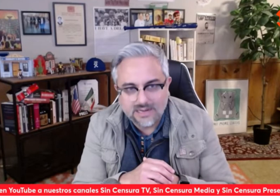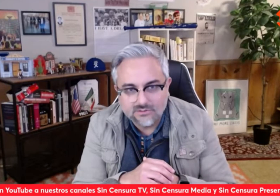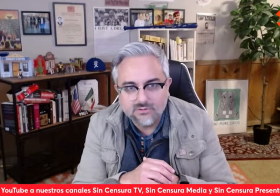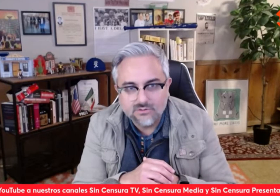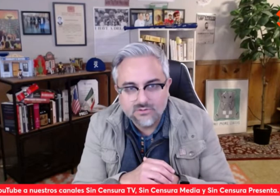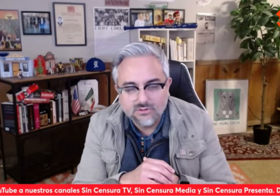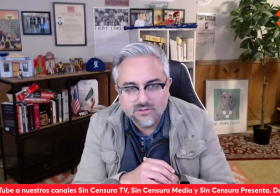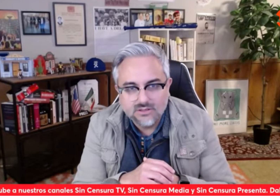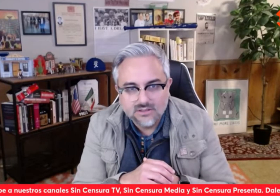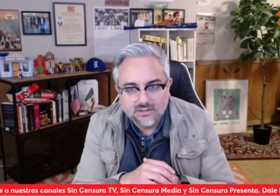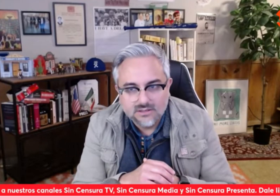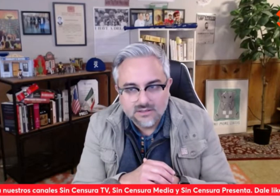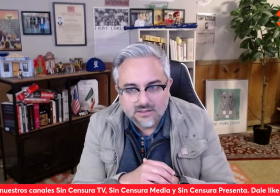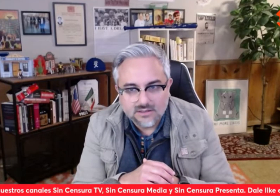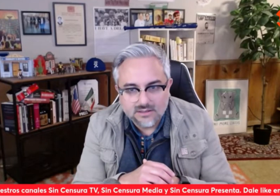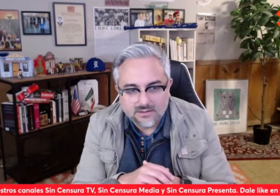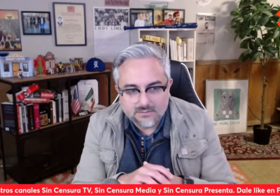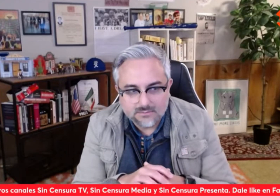no balazos, ¿no?